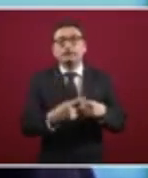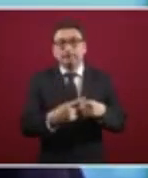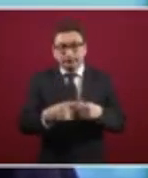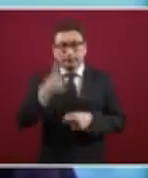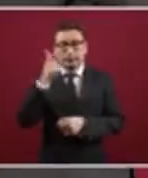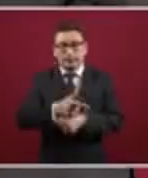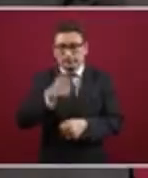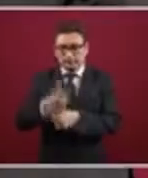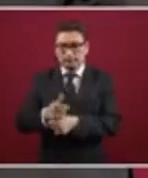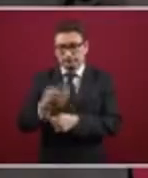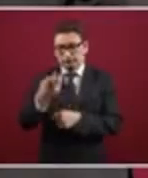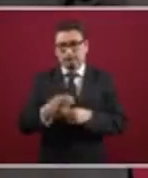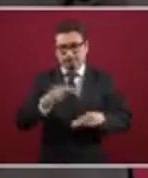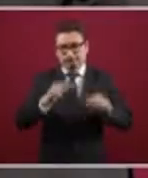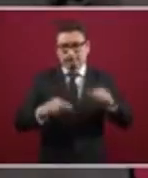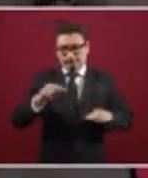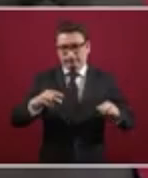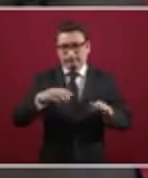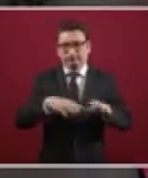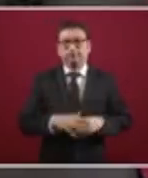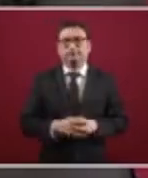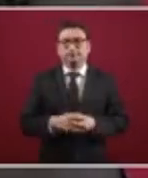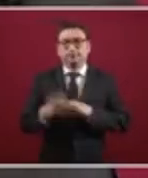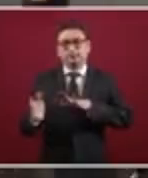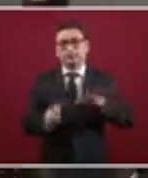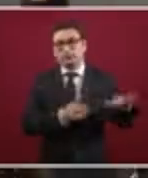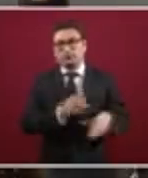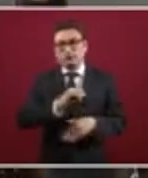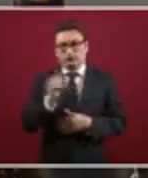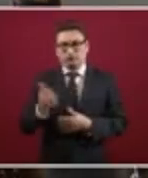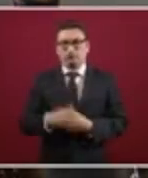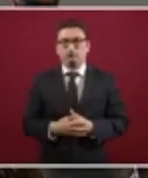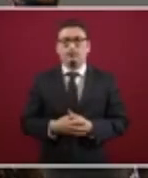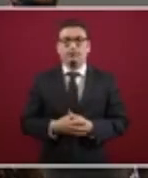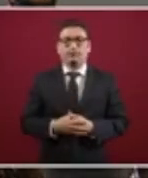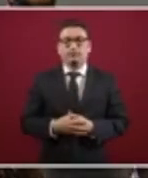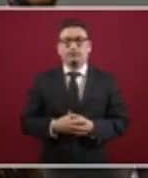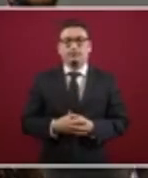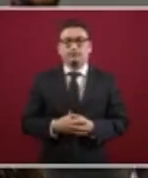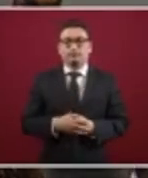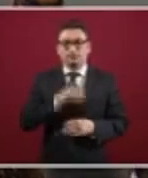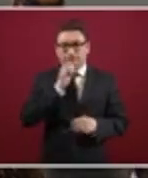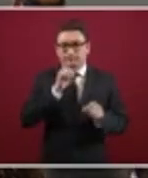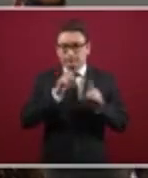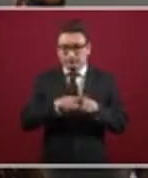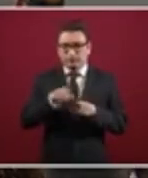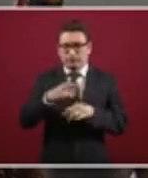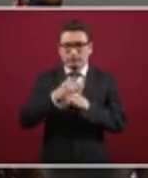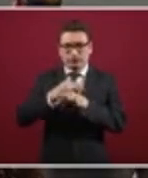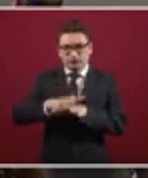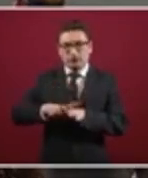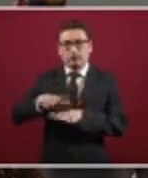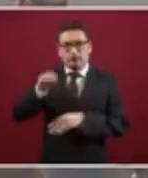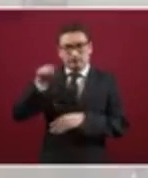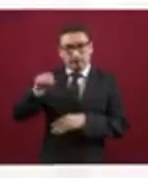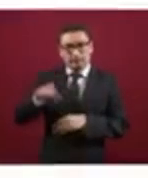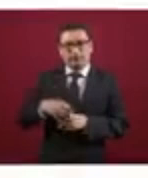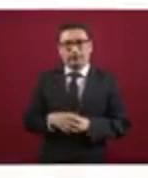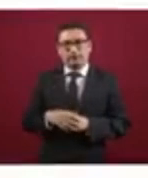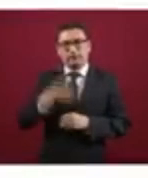informó que del 1 de diciembre de 2018 al 14 de agosto de este año se hallaron 522 fosas con